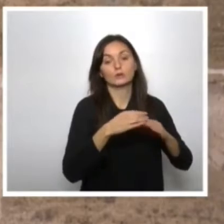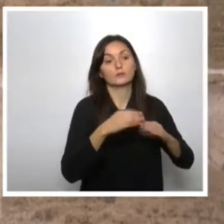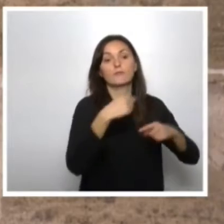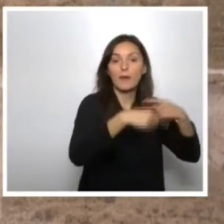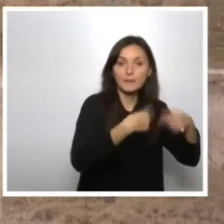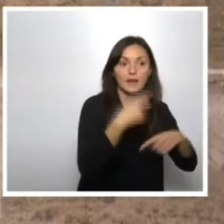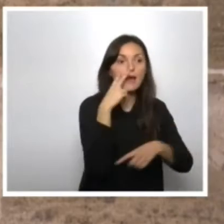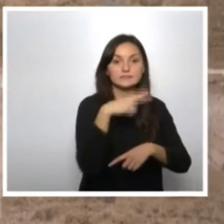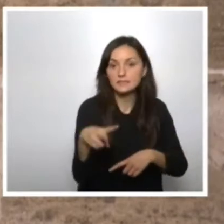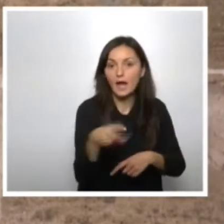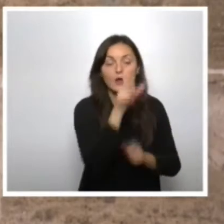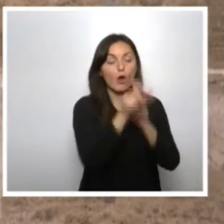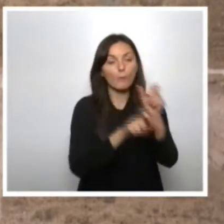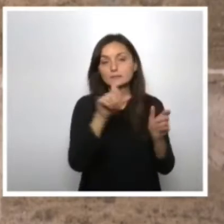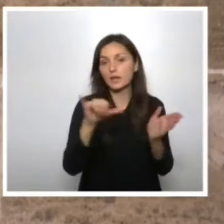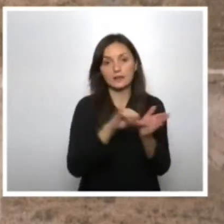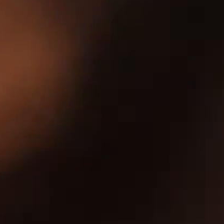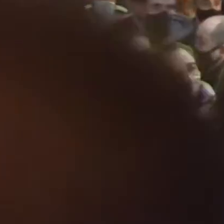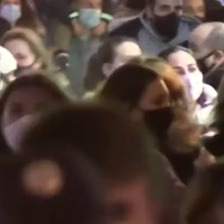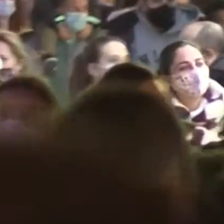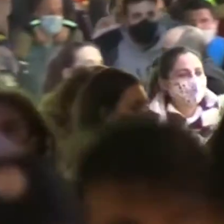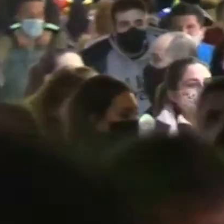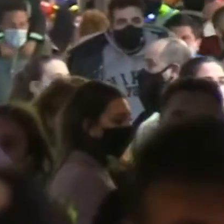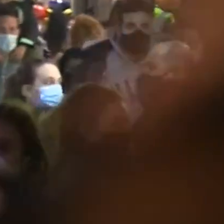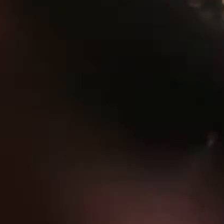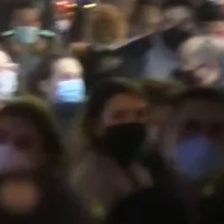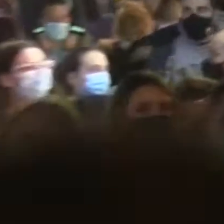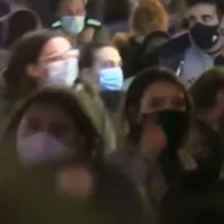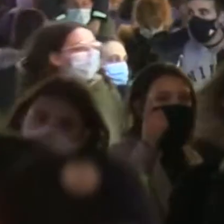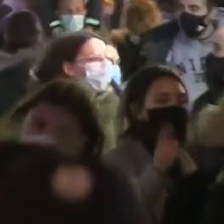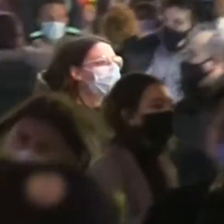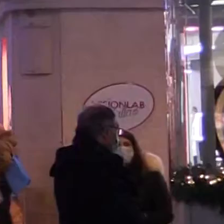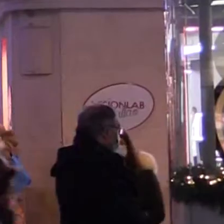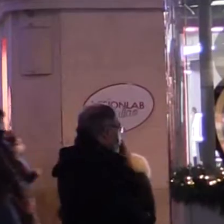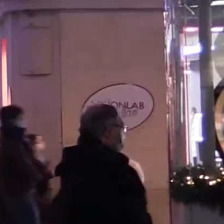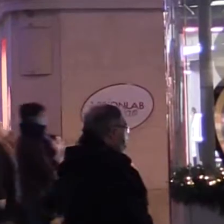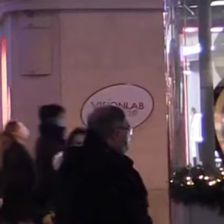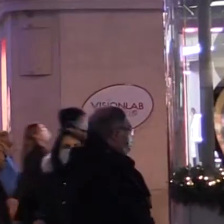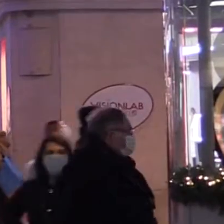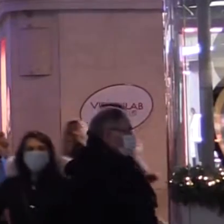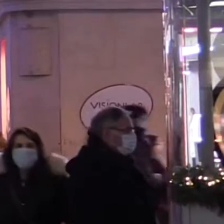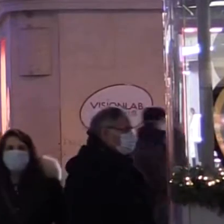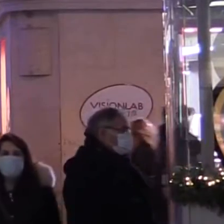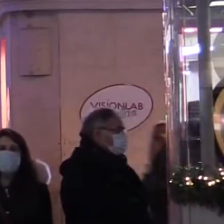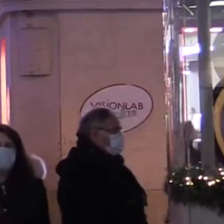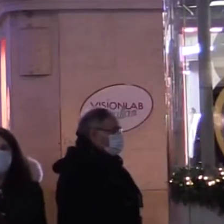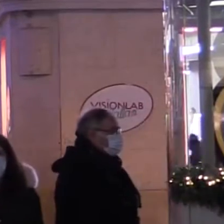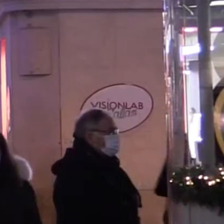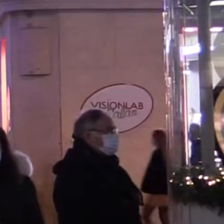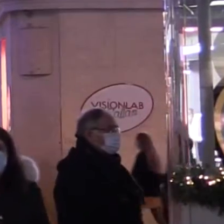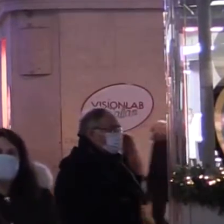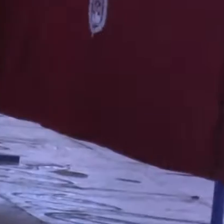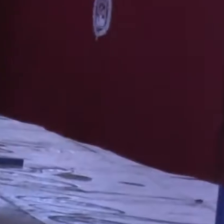familiares ni de personas próximas el conseguir restringe a seis el número máximo de personas en reuniones sociales